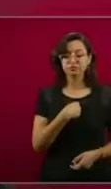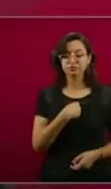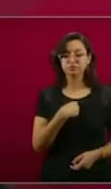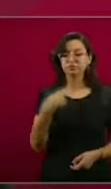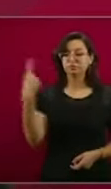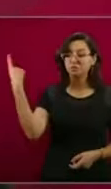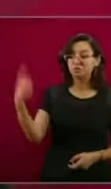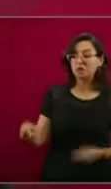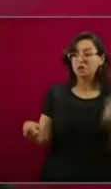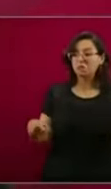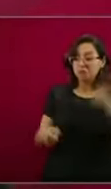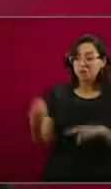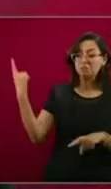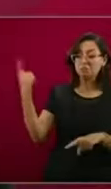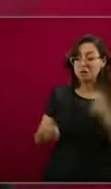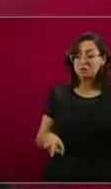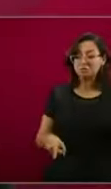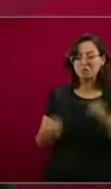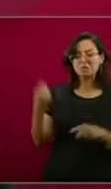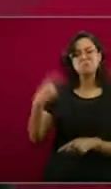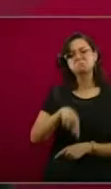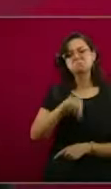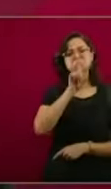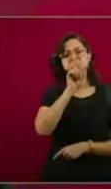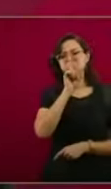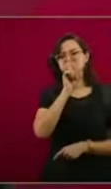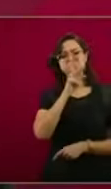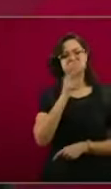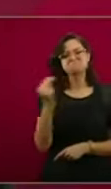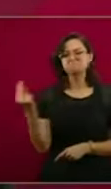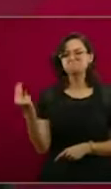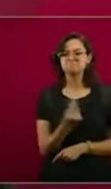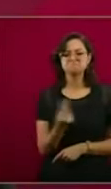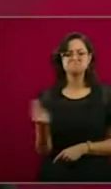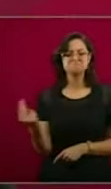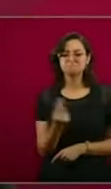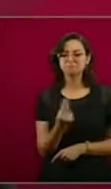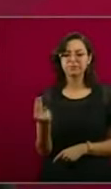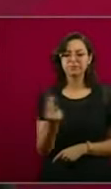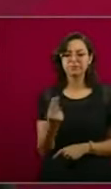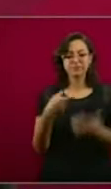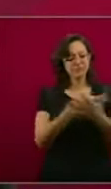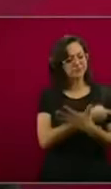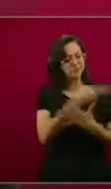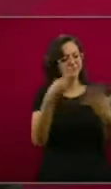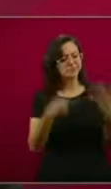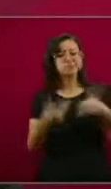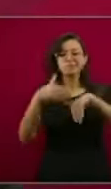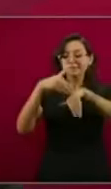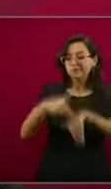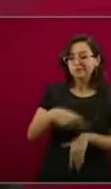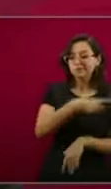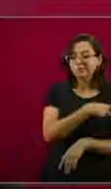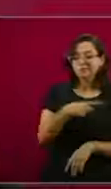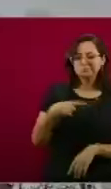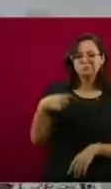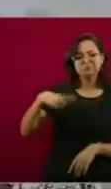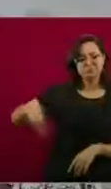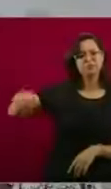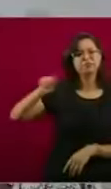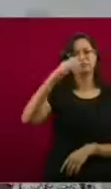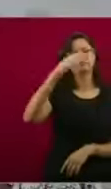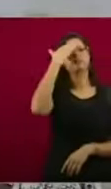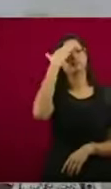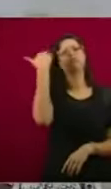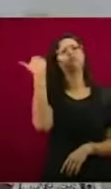queremos democracia, democracia sí, autoritarismo no. Yo no sé dónde